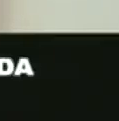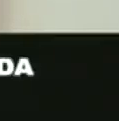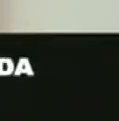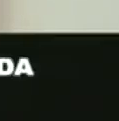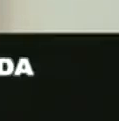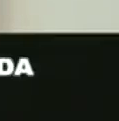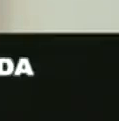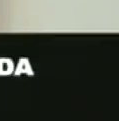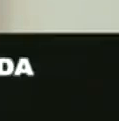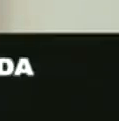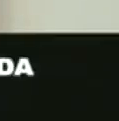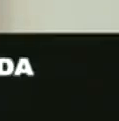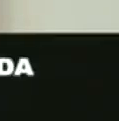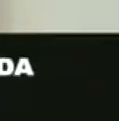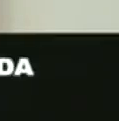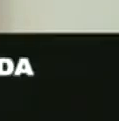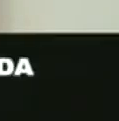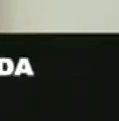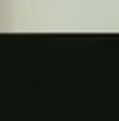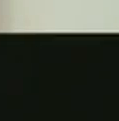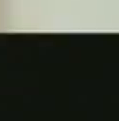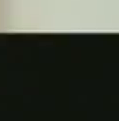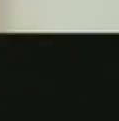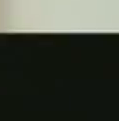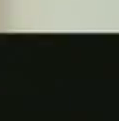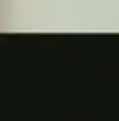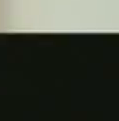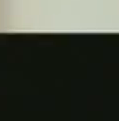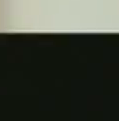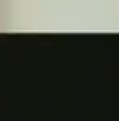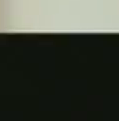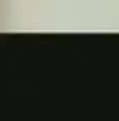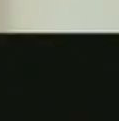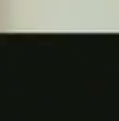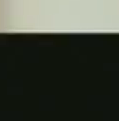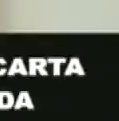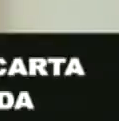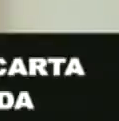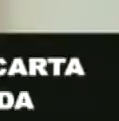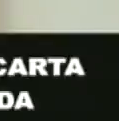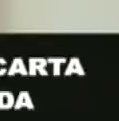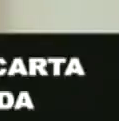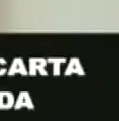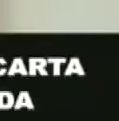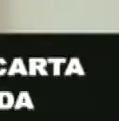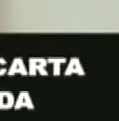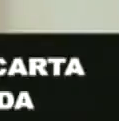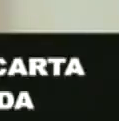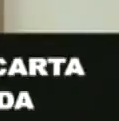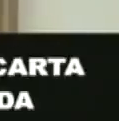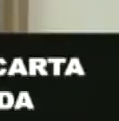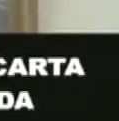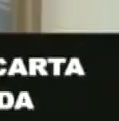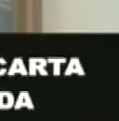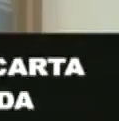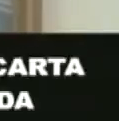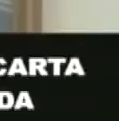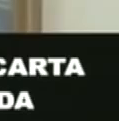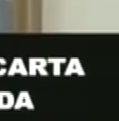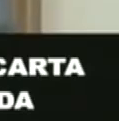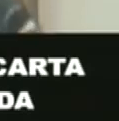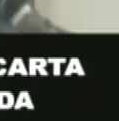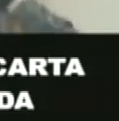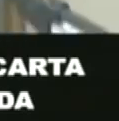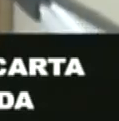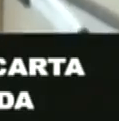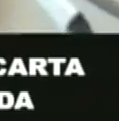fue aceptada por la administración del presidente Guaidó. Yo acá tengo en mi poder la carta